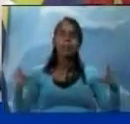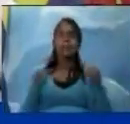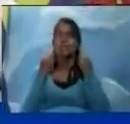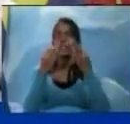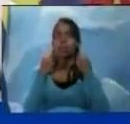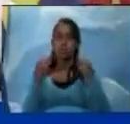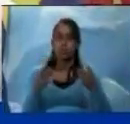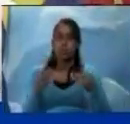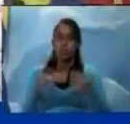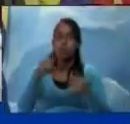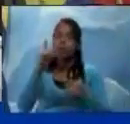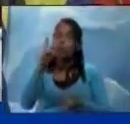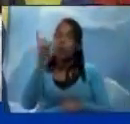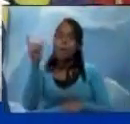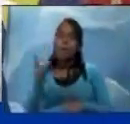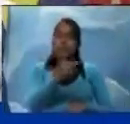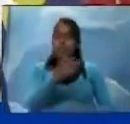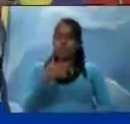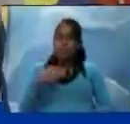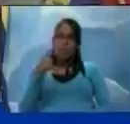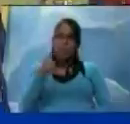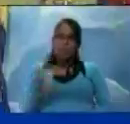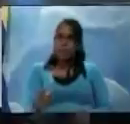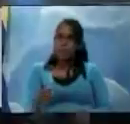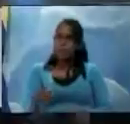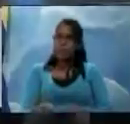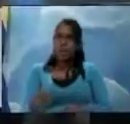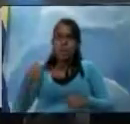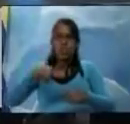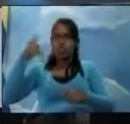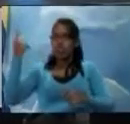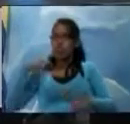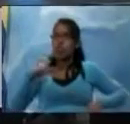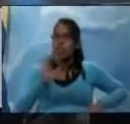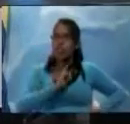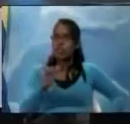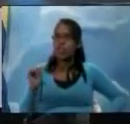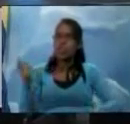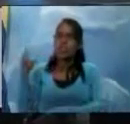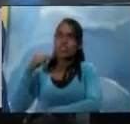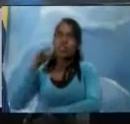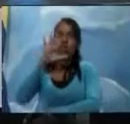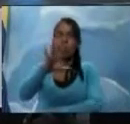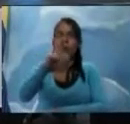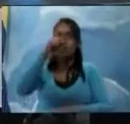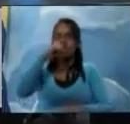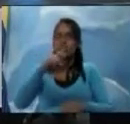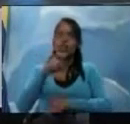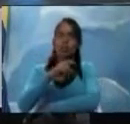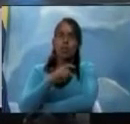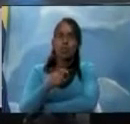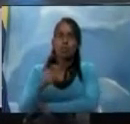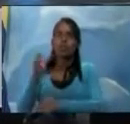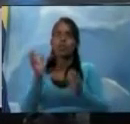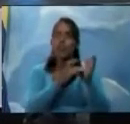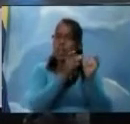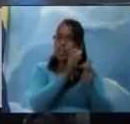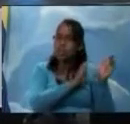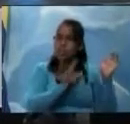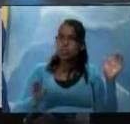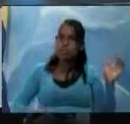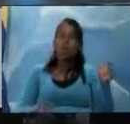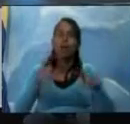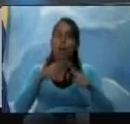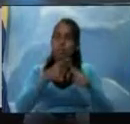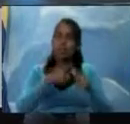multiplicarse. Cuando una persona me dice, Maelito, ay, yo tengo como 5 años en el Evangelio. Ajá, 5 años